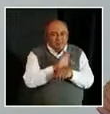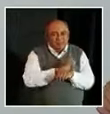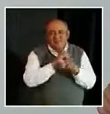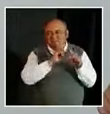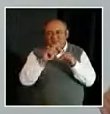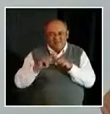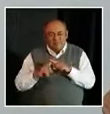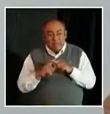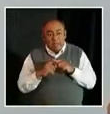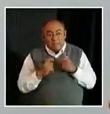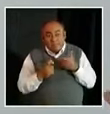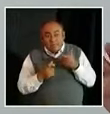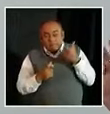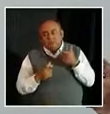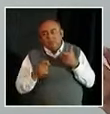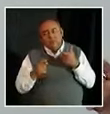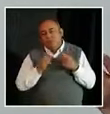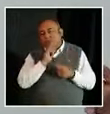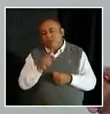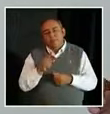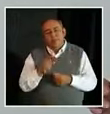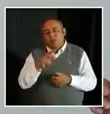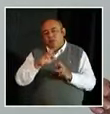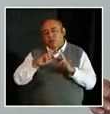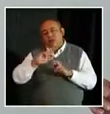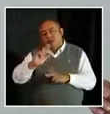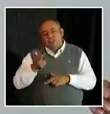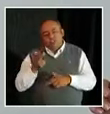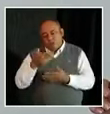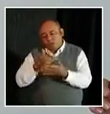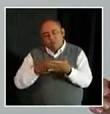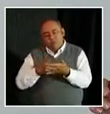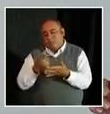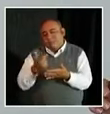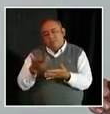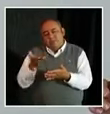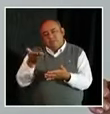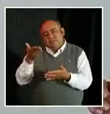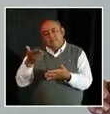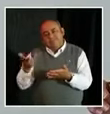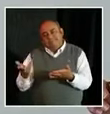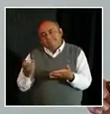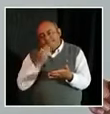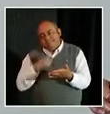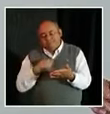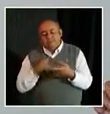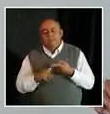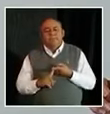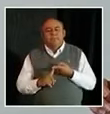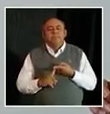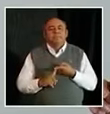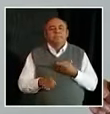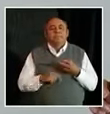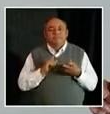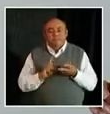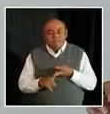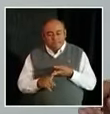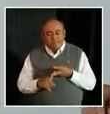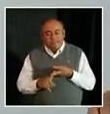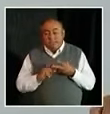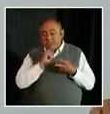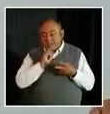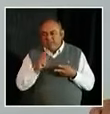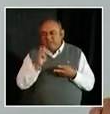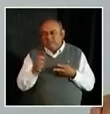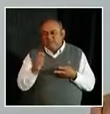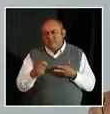eléctrica. Entonces, eso es un primer componente. El segundo componente, si comparamos año con año, tiene que ver